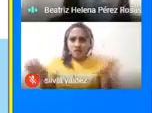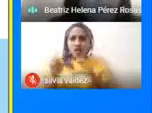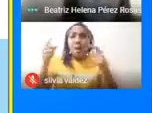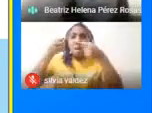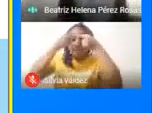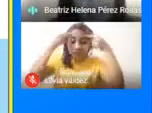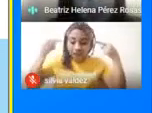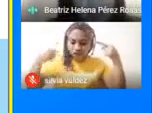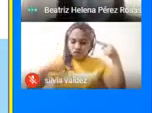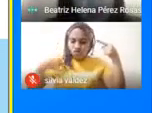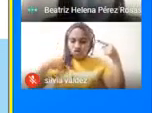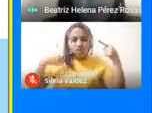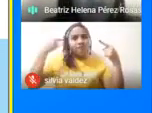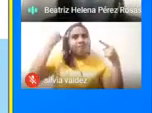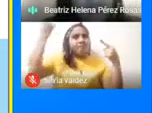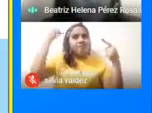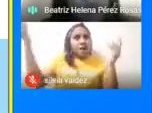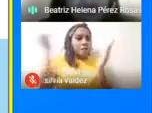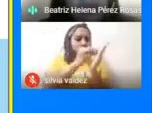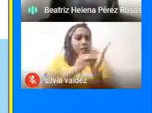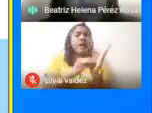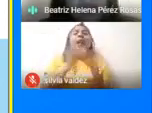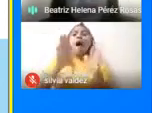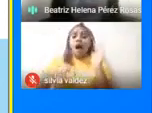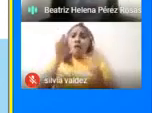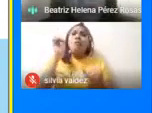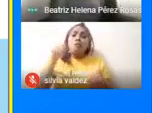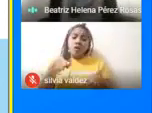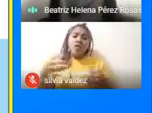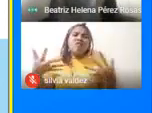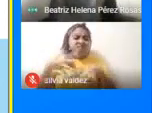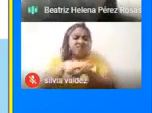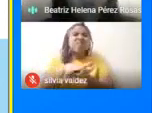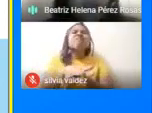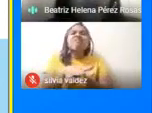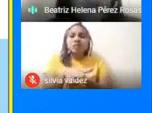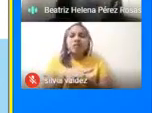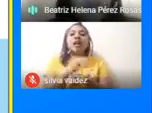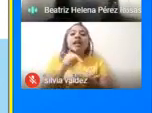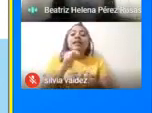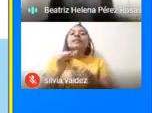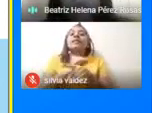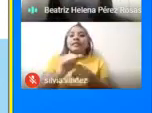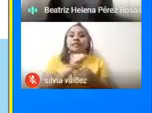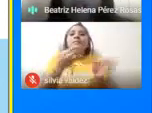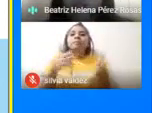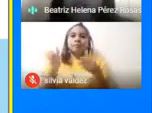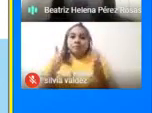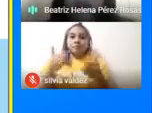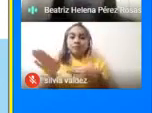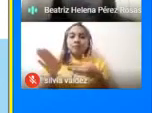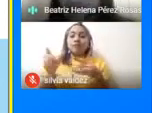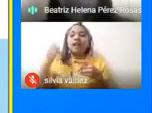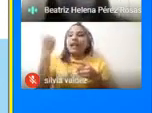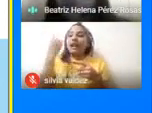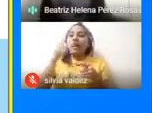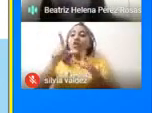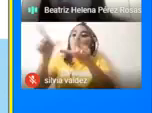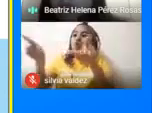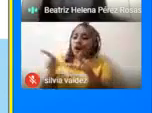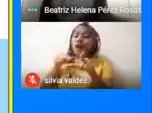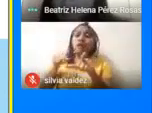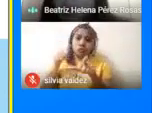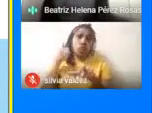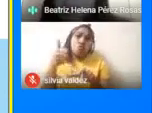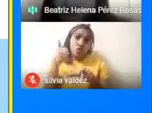que me estoy planteando, muchas veces pueden estar integrados a los ejercicios de planificación general de una zona y eso es muy